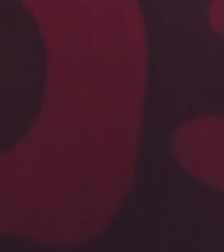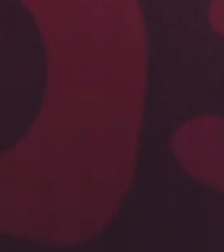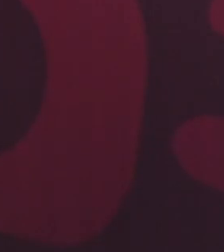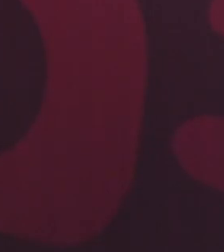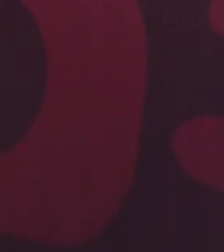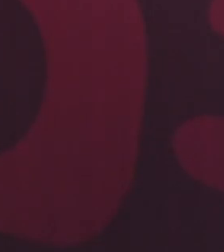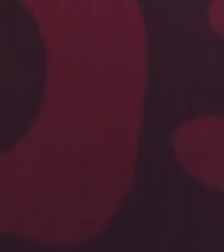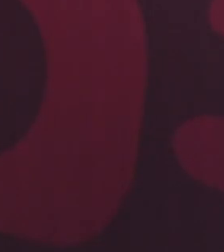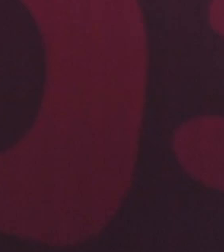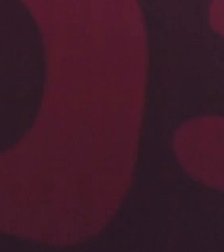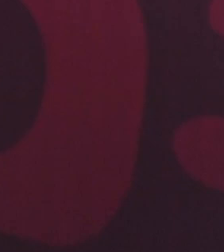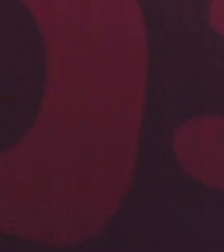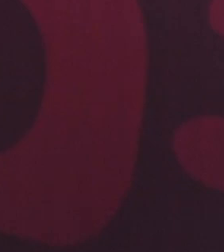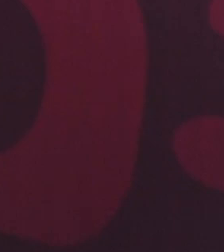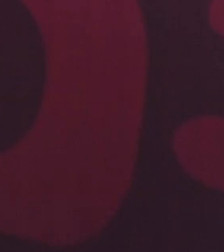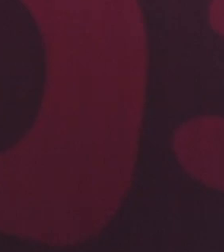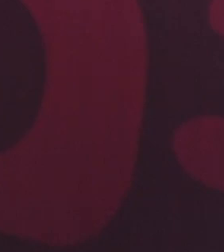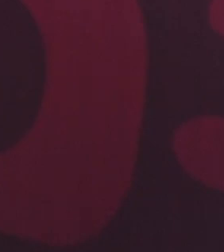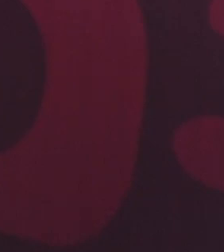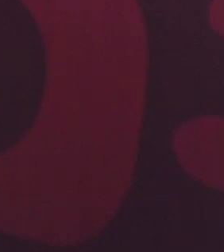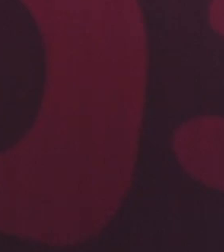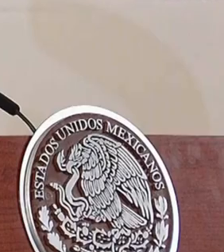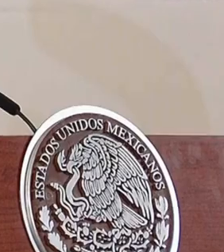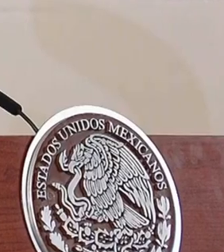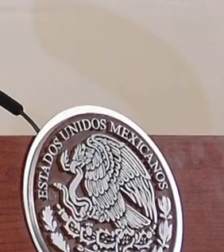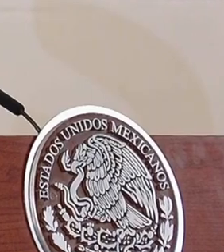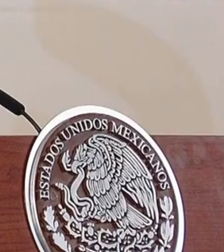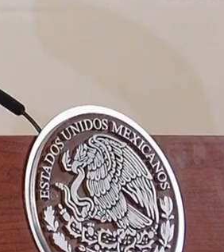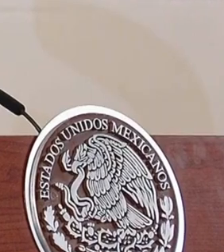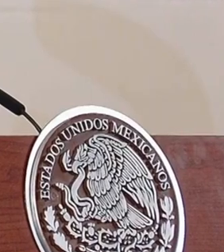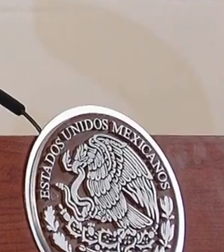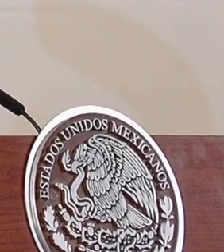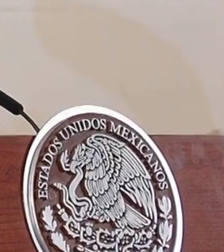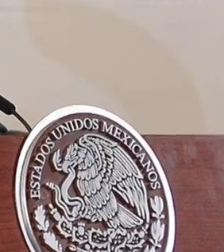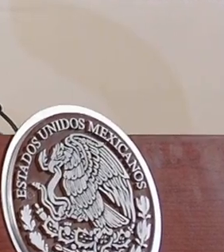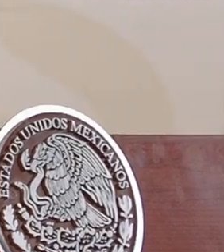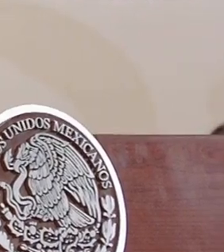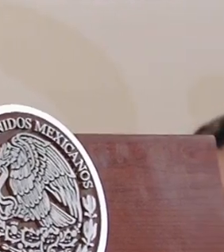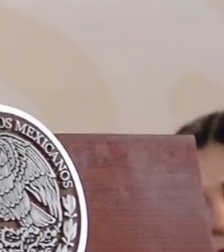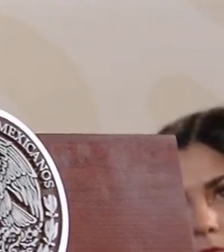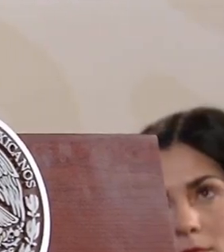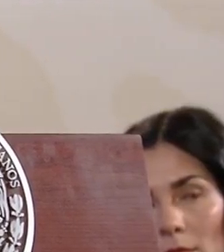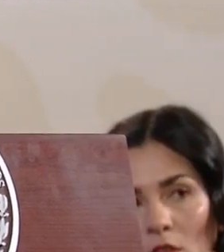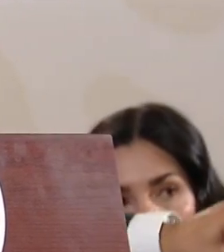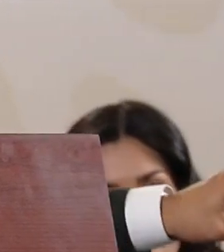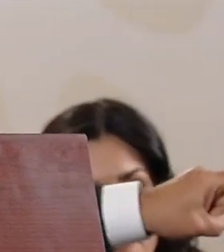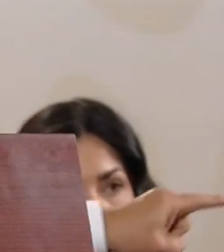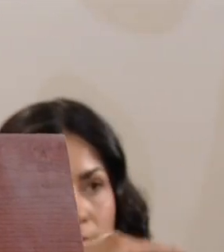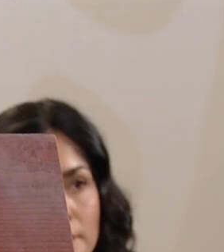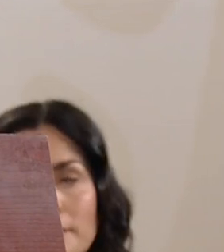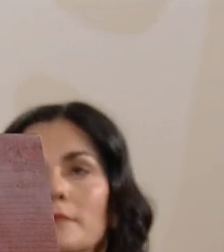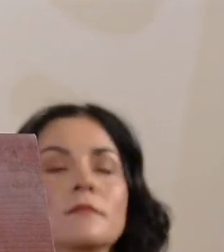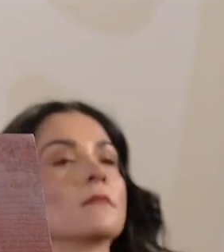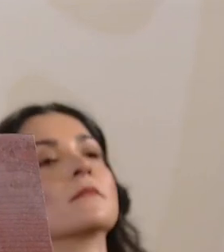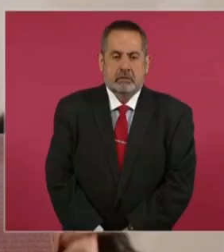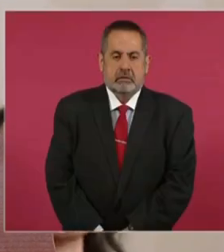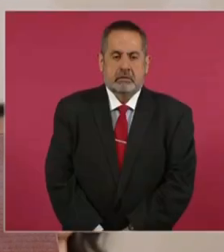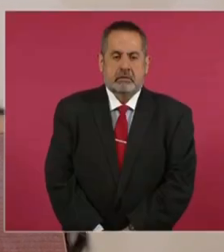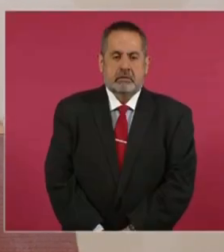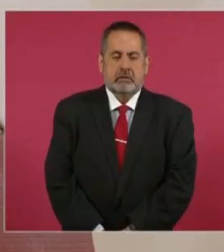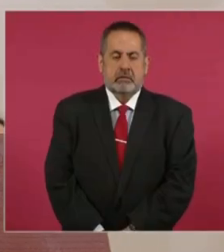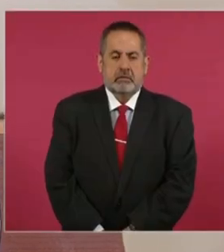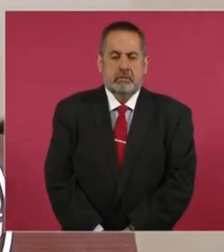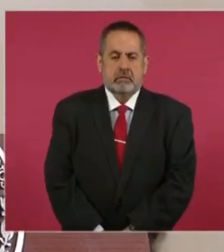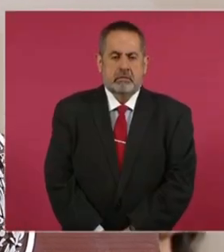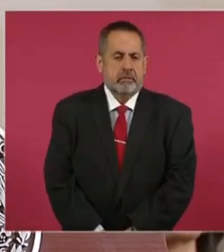como la tenemos con el presidente Biden. Sin embargo, abajo, ¿quién